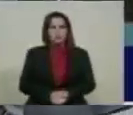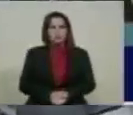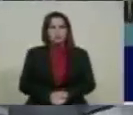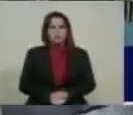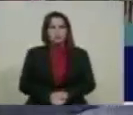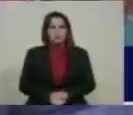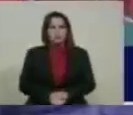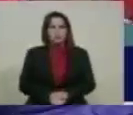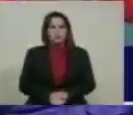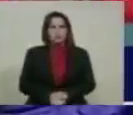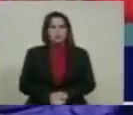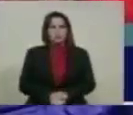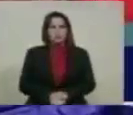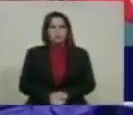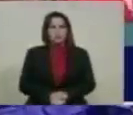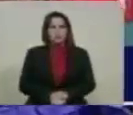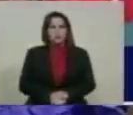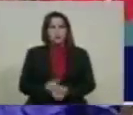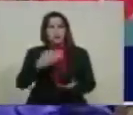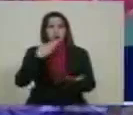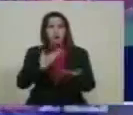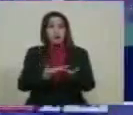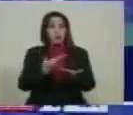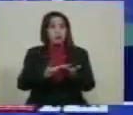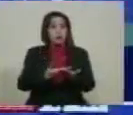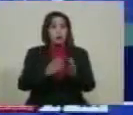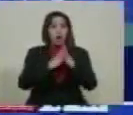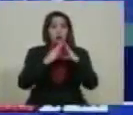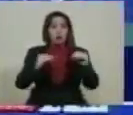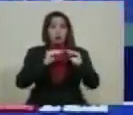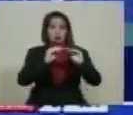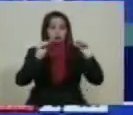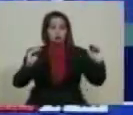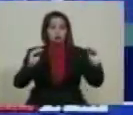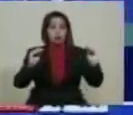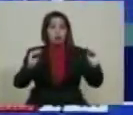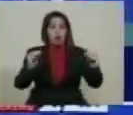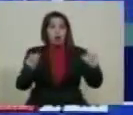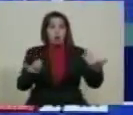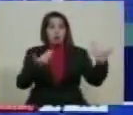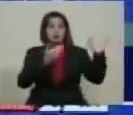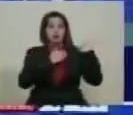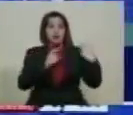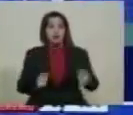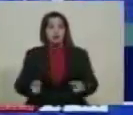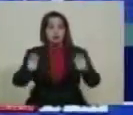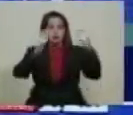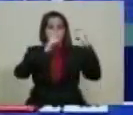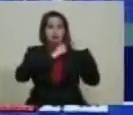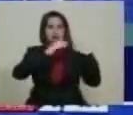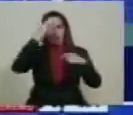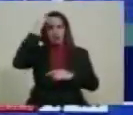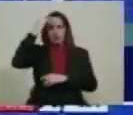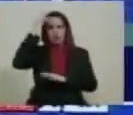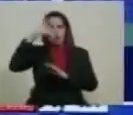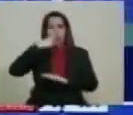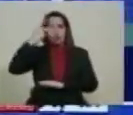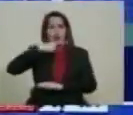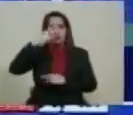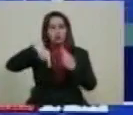Y pido a los compañeros y compañeras designados al Consejo Político de la